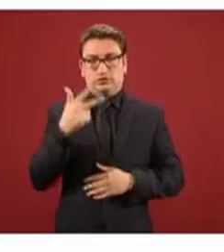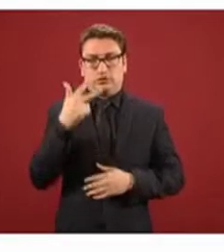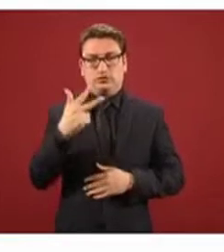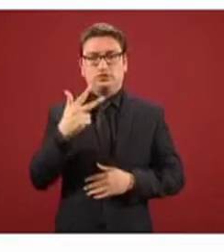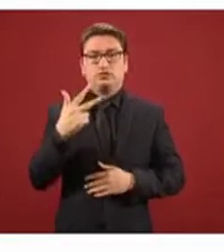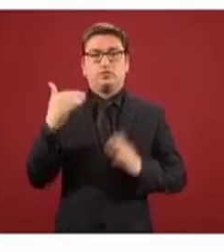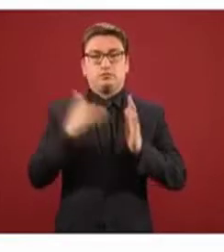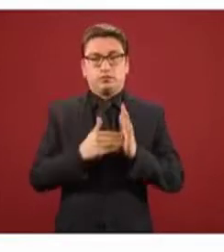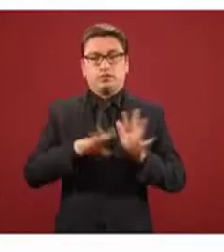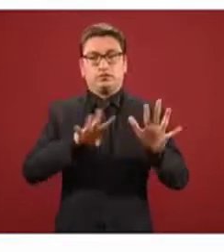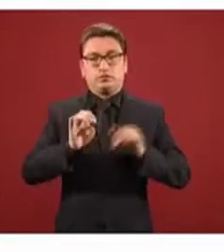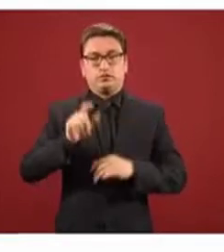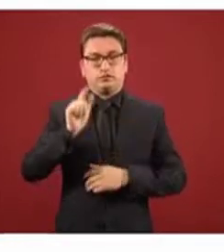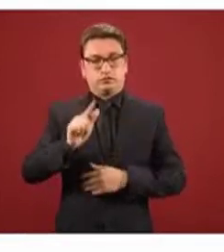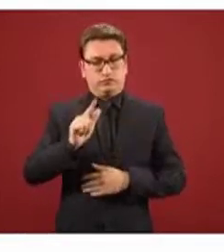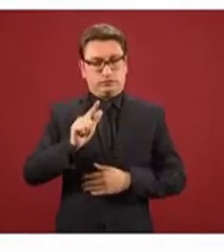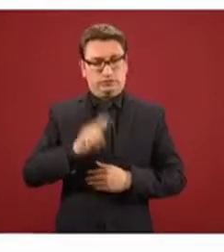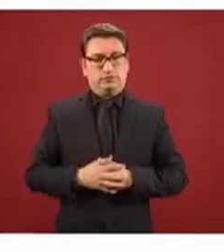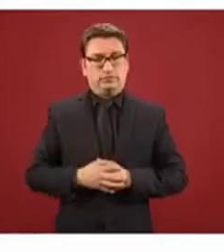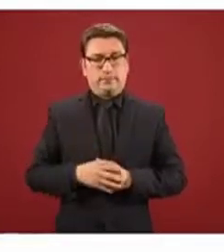178.917. Hay